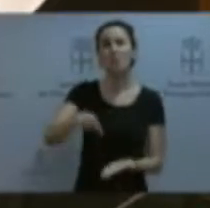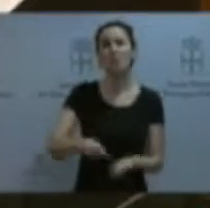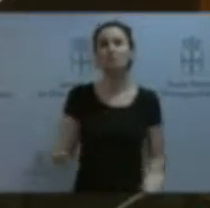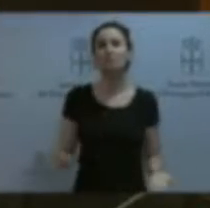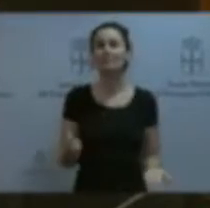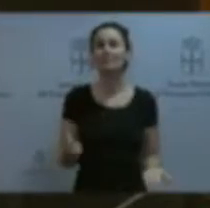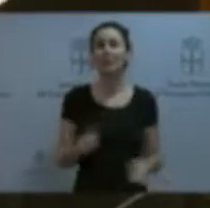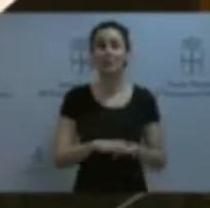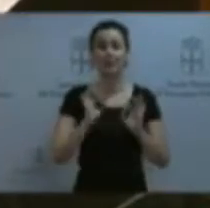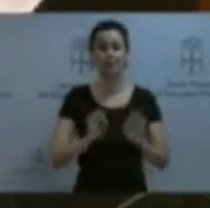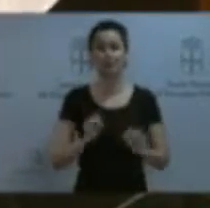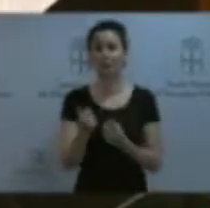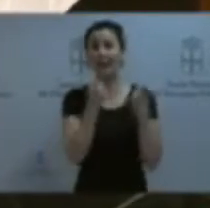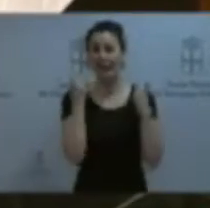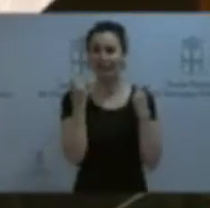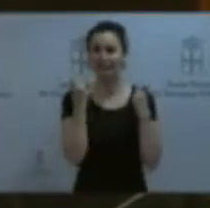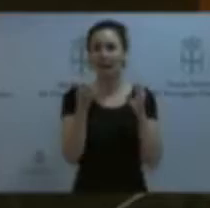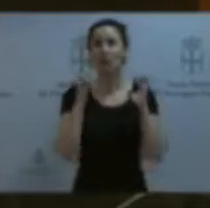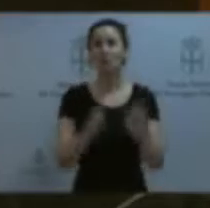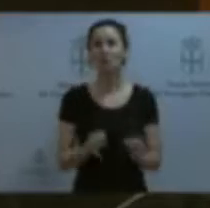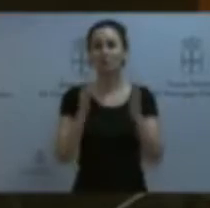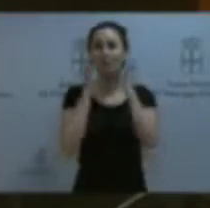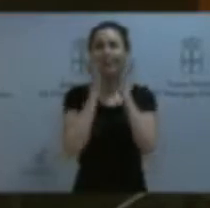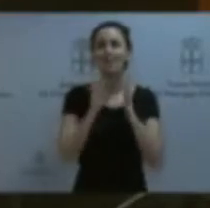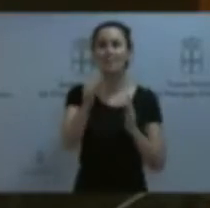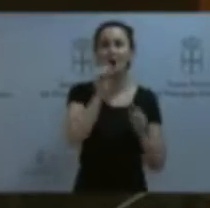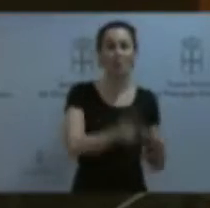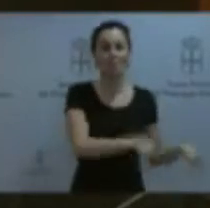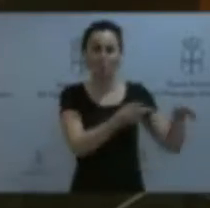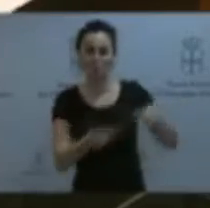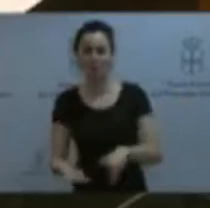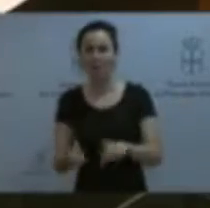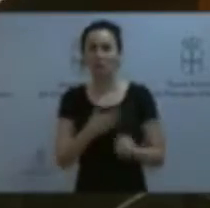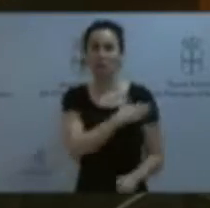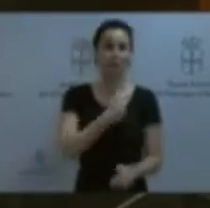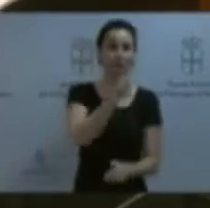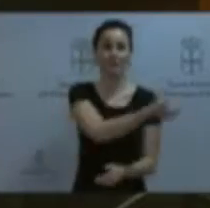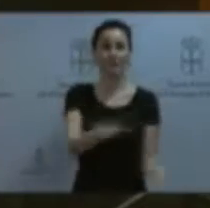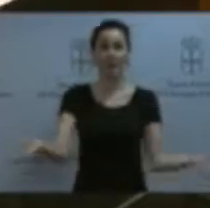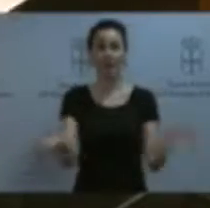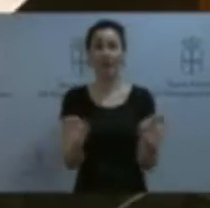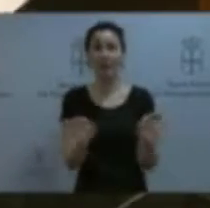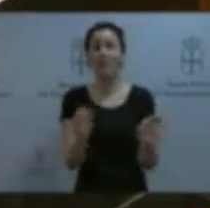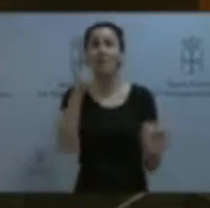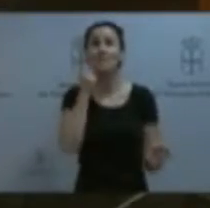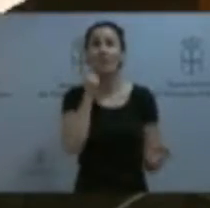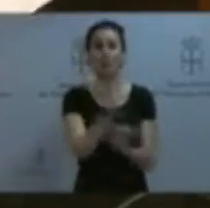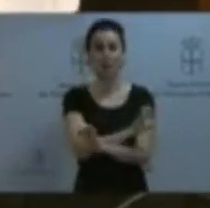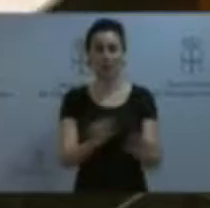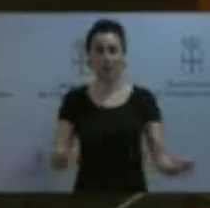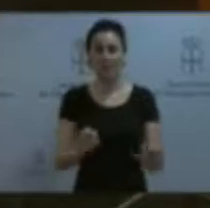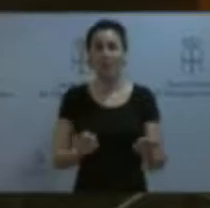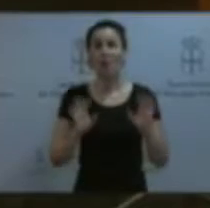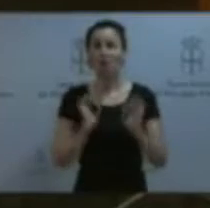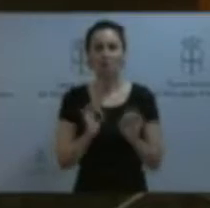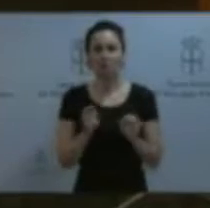dejaban equipamiento sin hacer, conexión, por ejemplo, a la depuradora. No se le pide ningún aval, ni bancario, ni fianza, cuando se exige